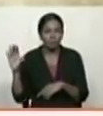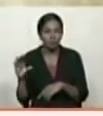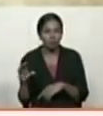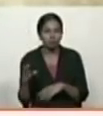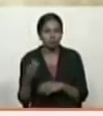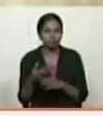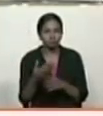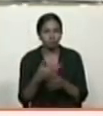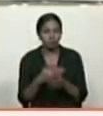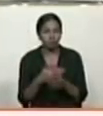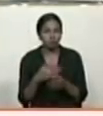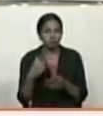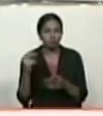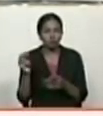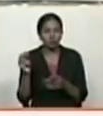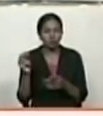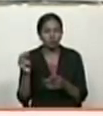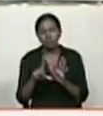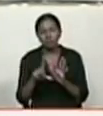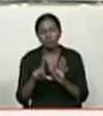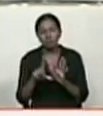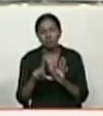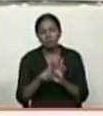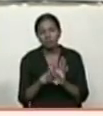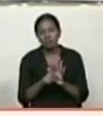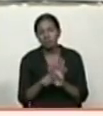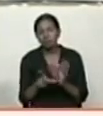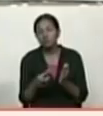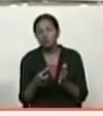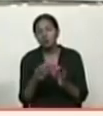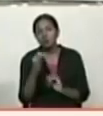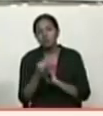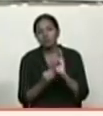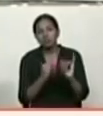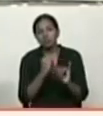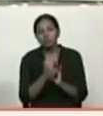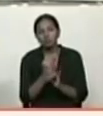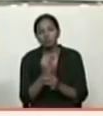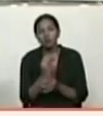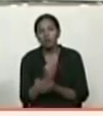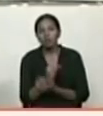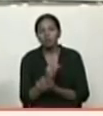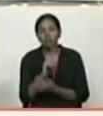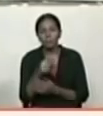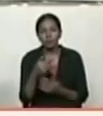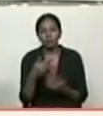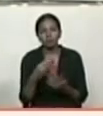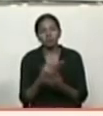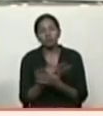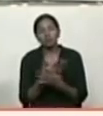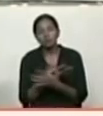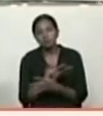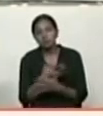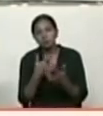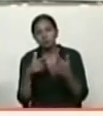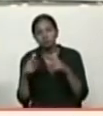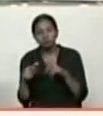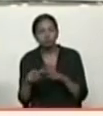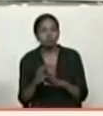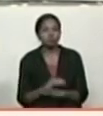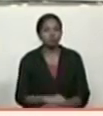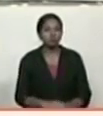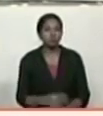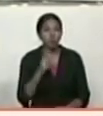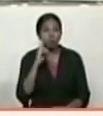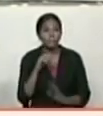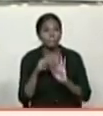del rango del derecho internacional, de la Carta de las Naciones Unidas, del Consejo de Seguridad. Por eso, bueno, estamos viendo allí,